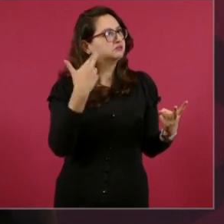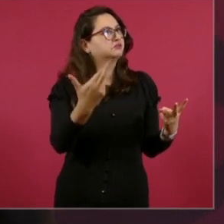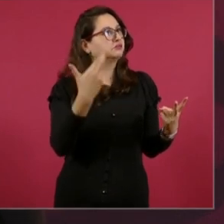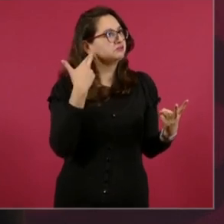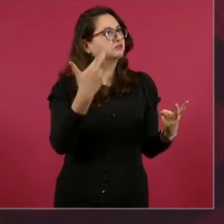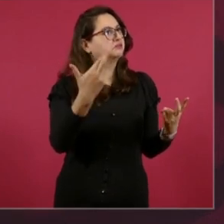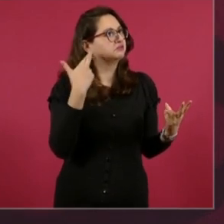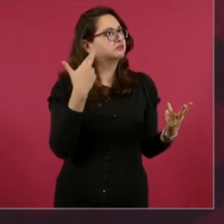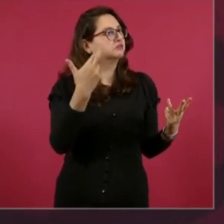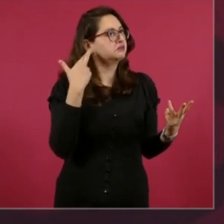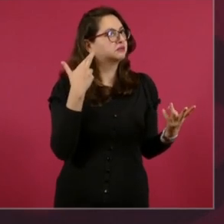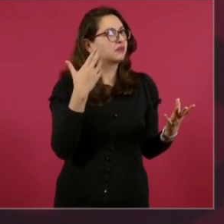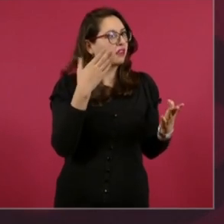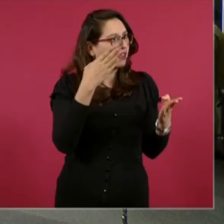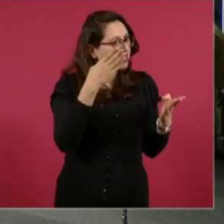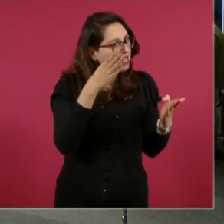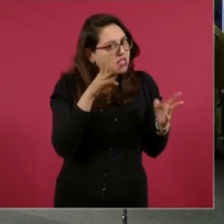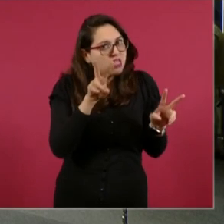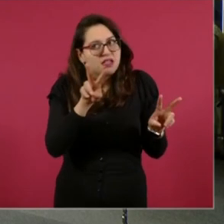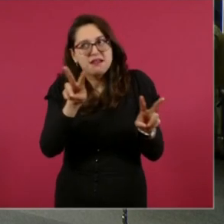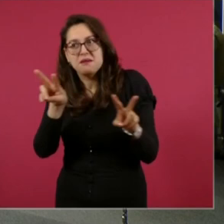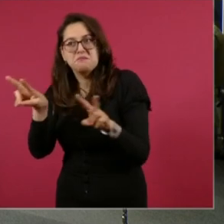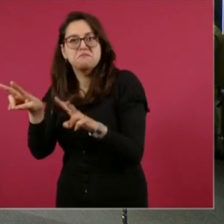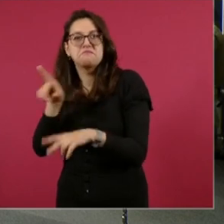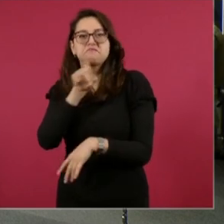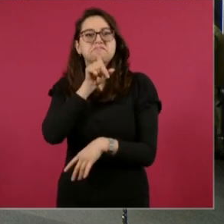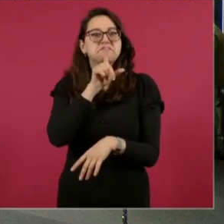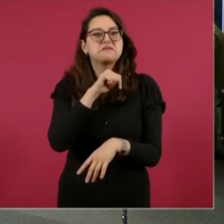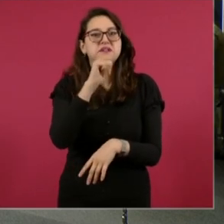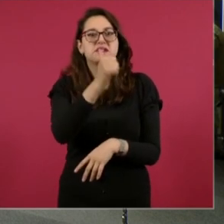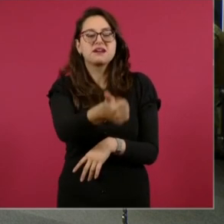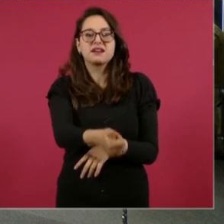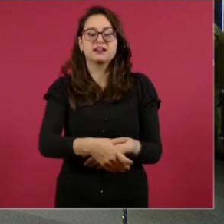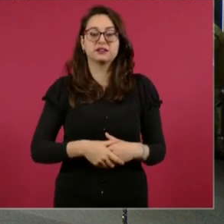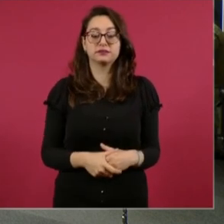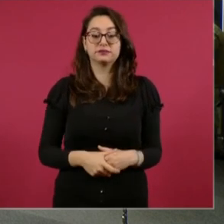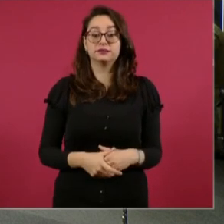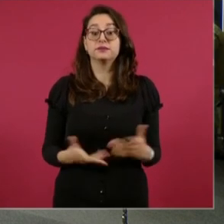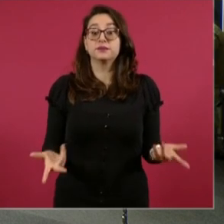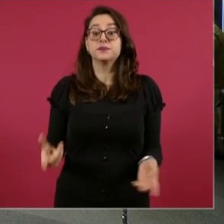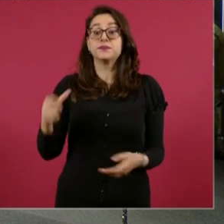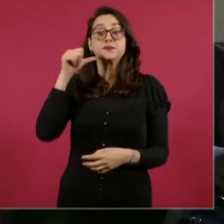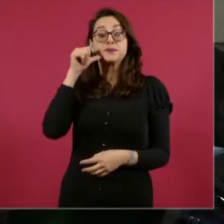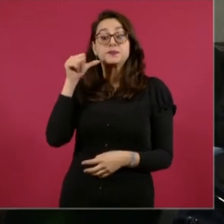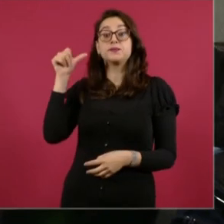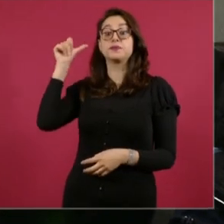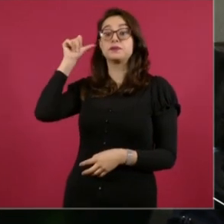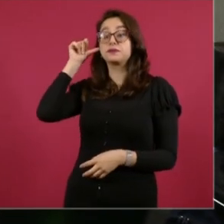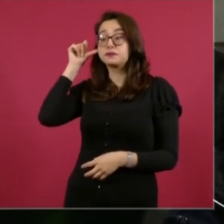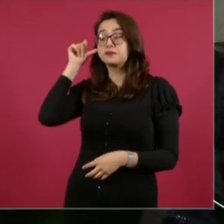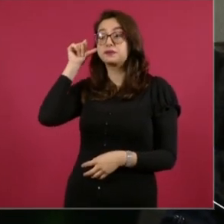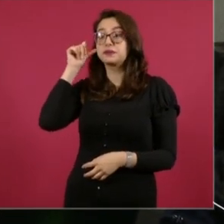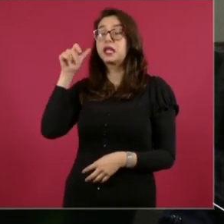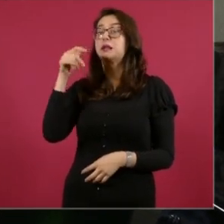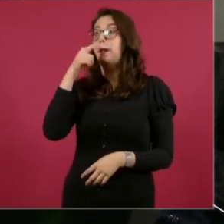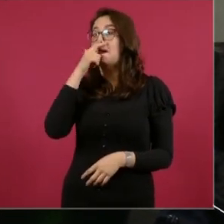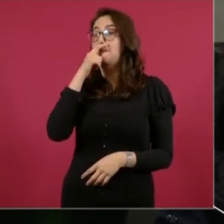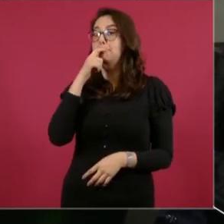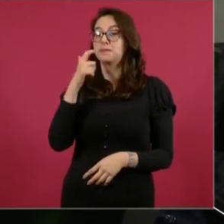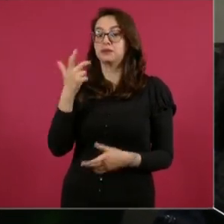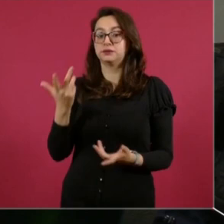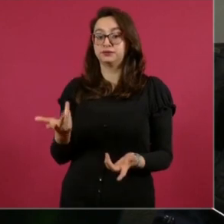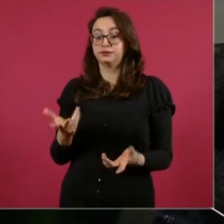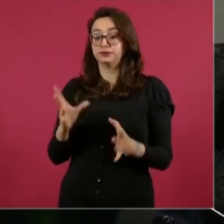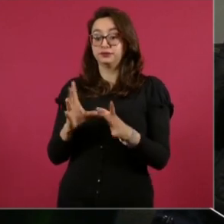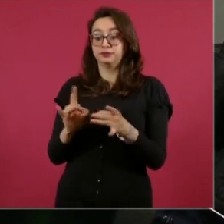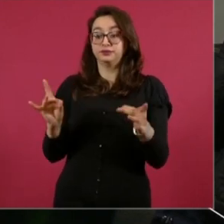todo lo demás. Ayer el Consejo Nacional Agropecuario alertó o dijo que México se puede convertir este año en el mayor importador